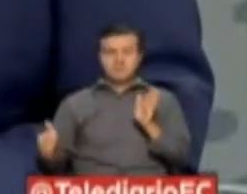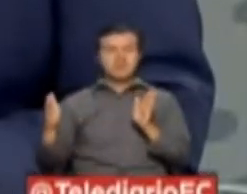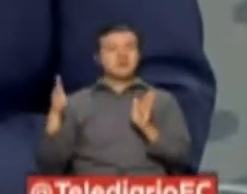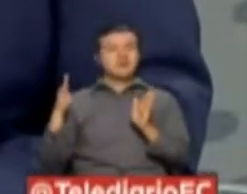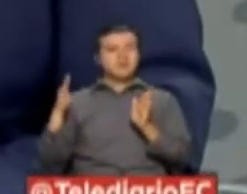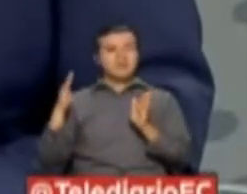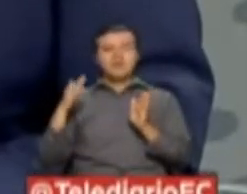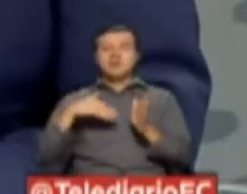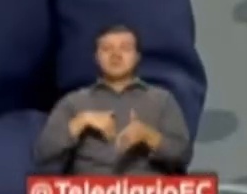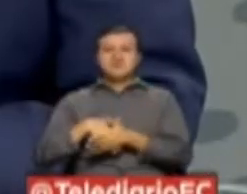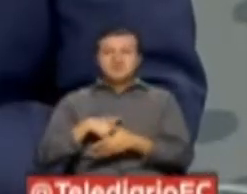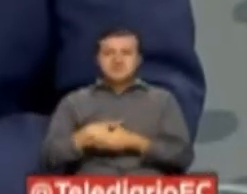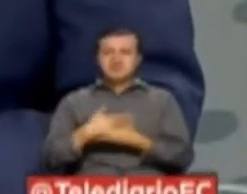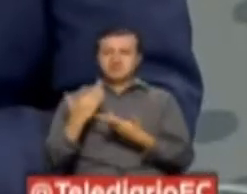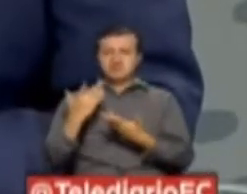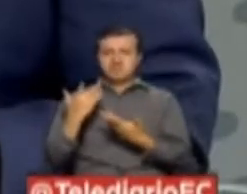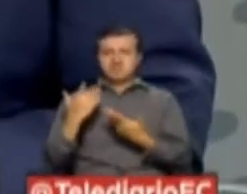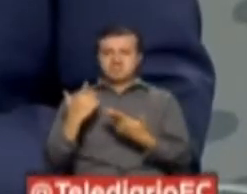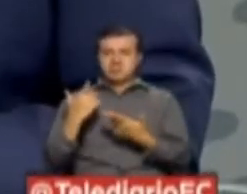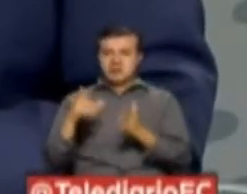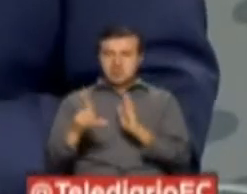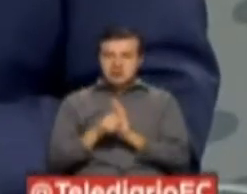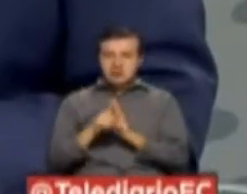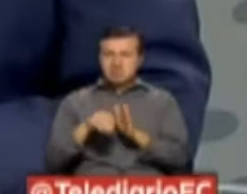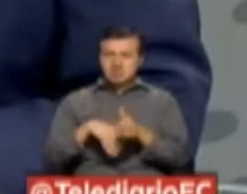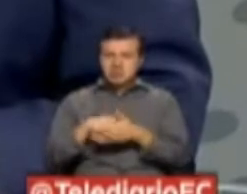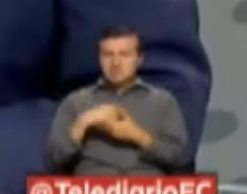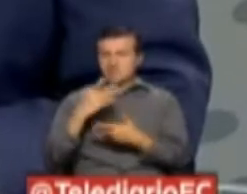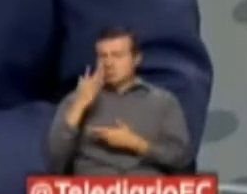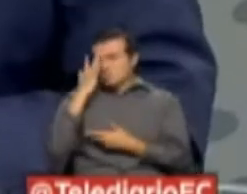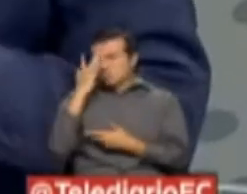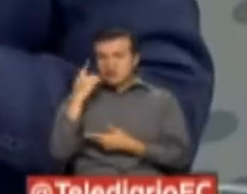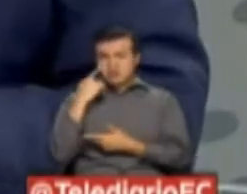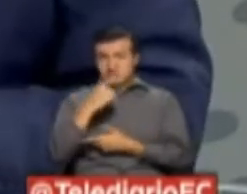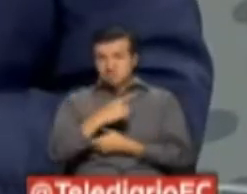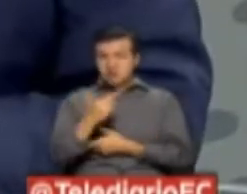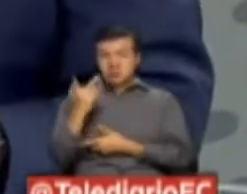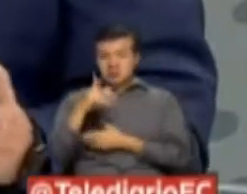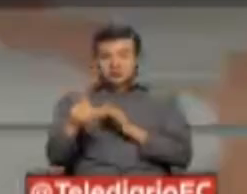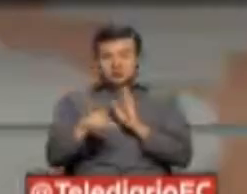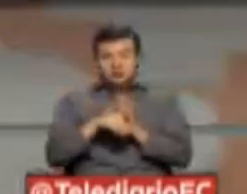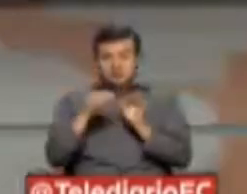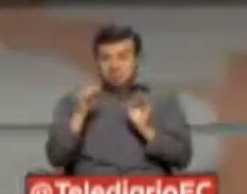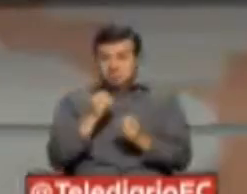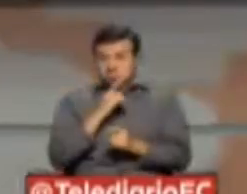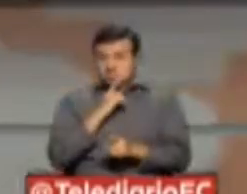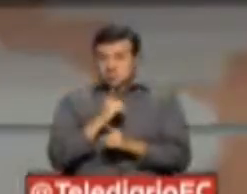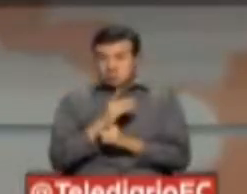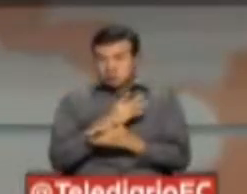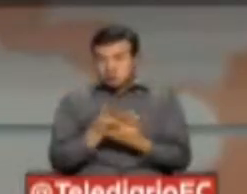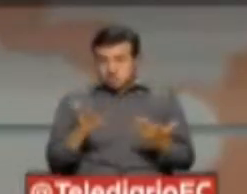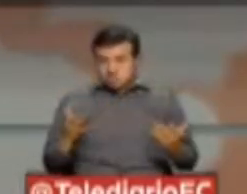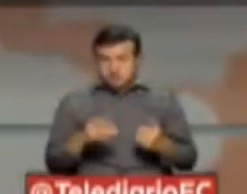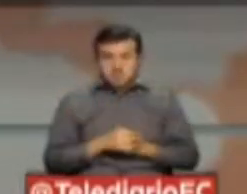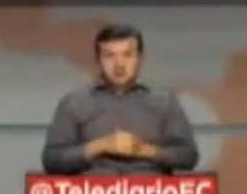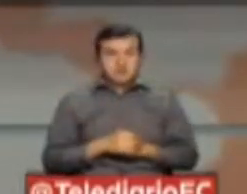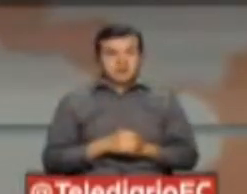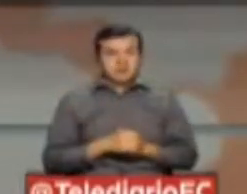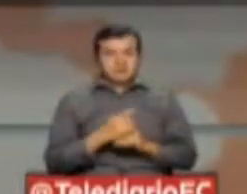obstáculos para el cumplimiento de las leyes más allá de que necesitamos leyes firmes sin duda alguna bueno en este caso es la